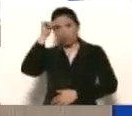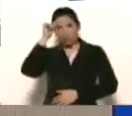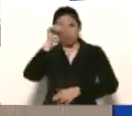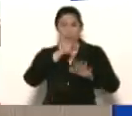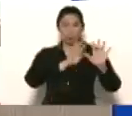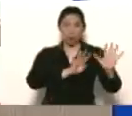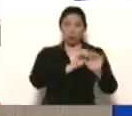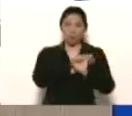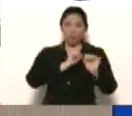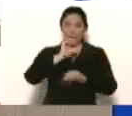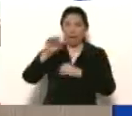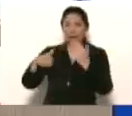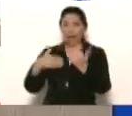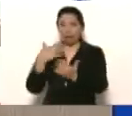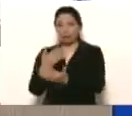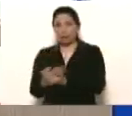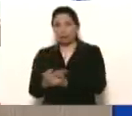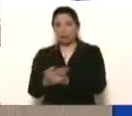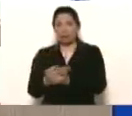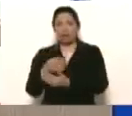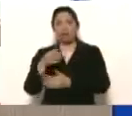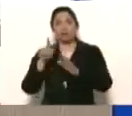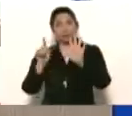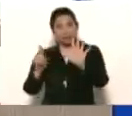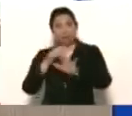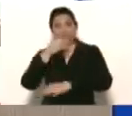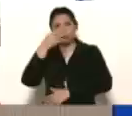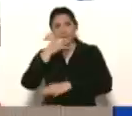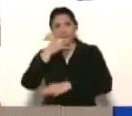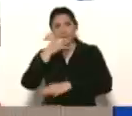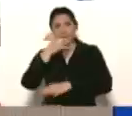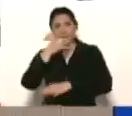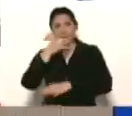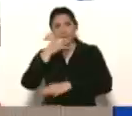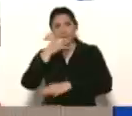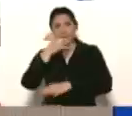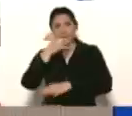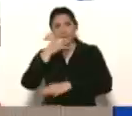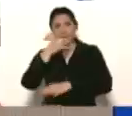9 de la mañana hasta las 6 de la tarde